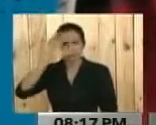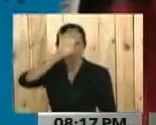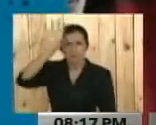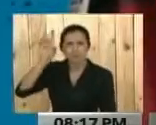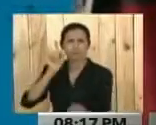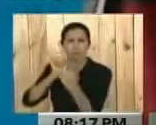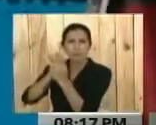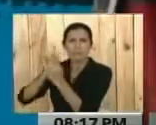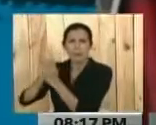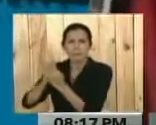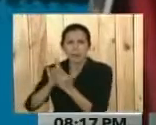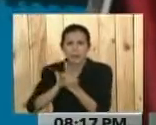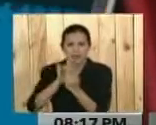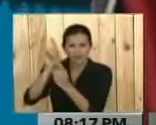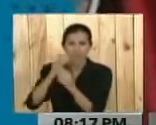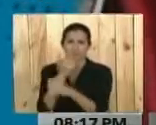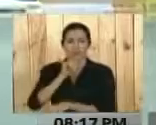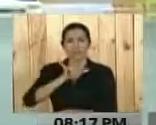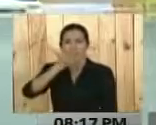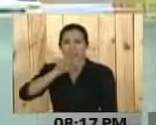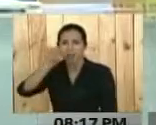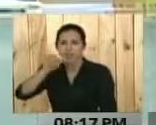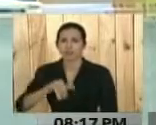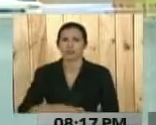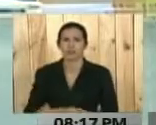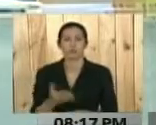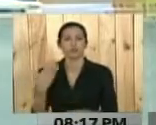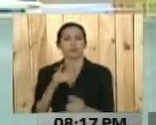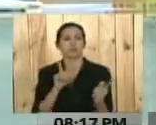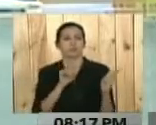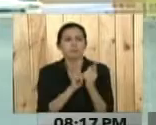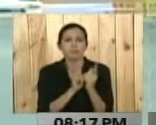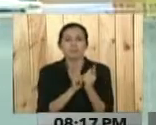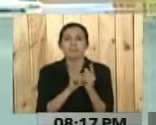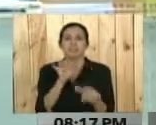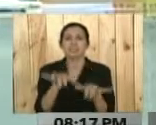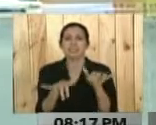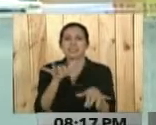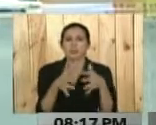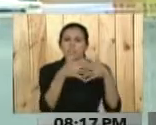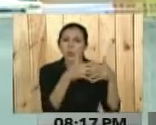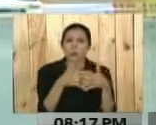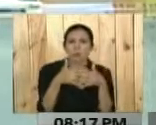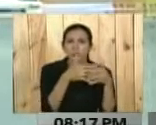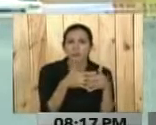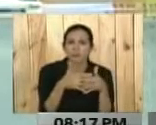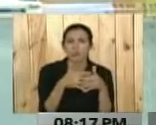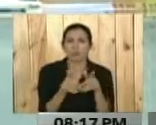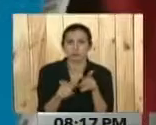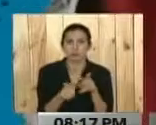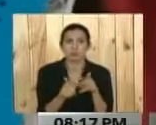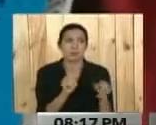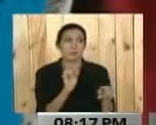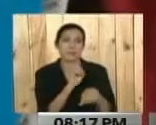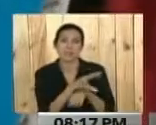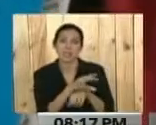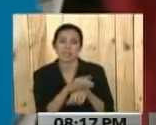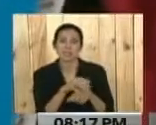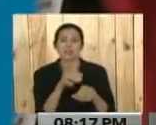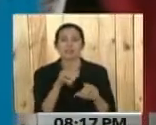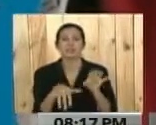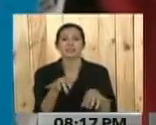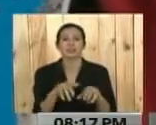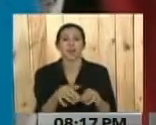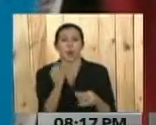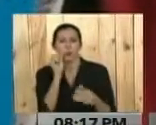Ayer estuve, Eulogio, hablando con Thomas Shannon, enviándole un mensaje al secretario de Energía de Estados Unidos, para que estén